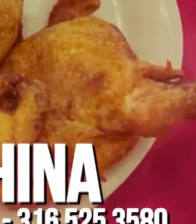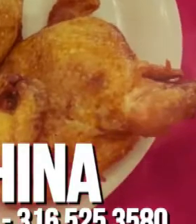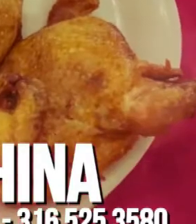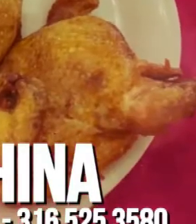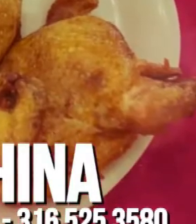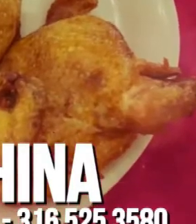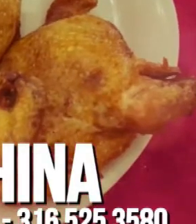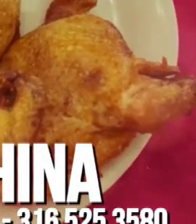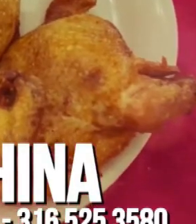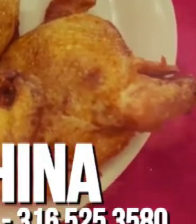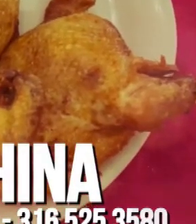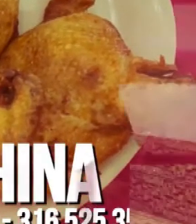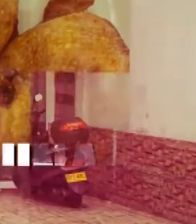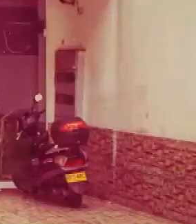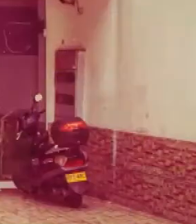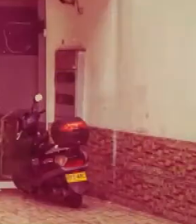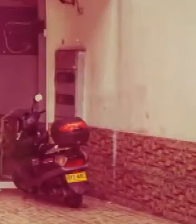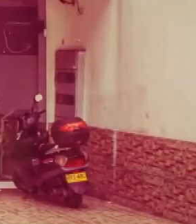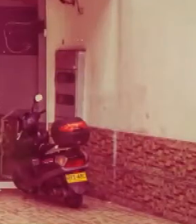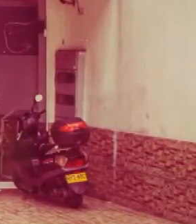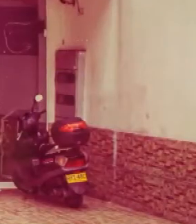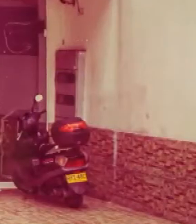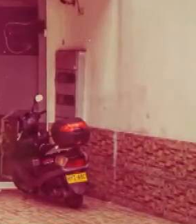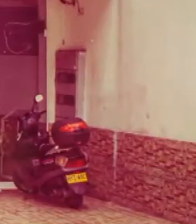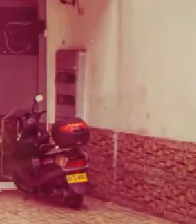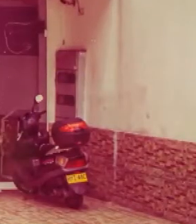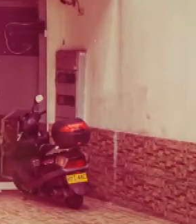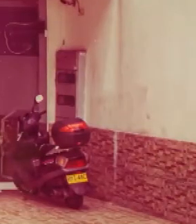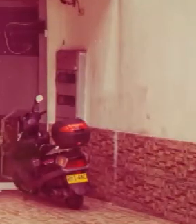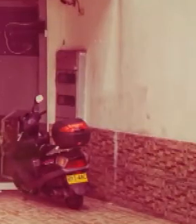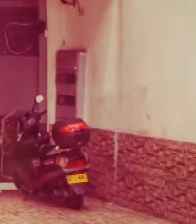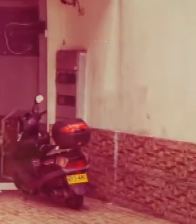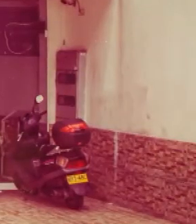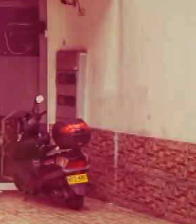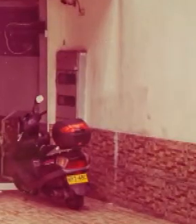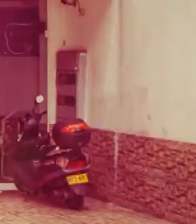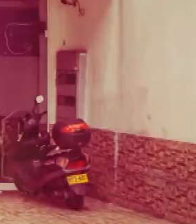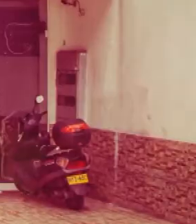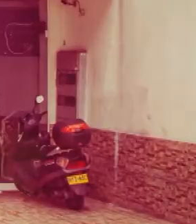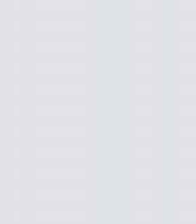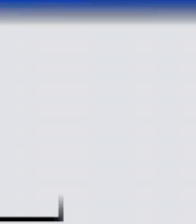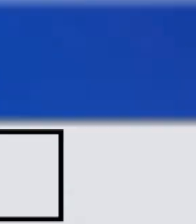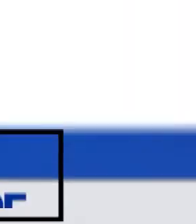620-1878. Estamos ubicados en la calle 52, número 2760.